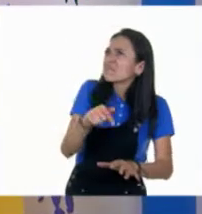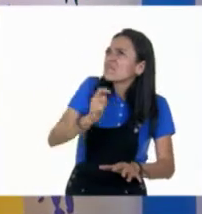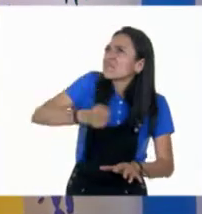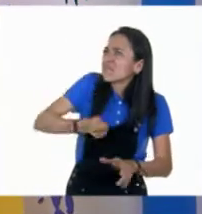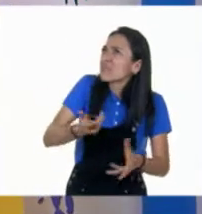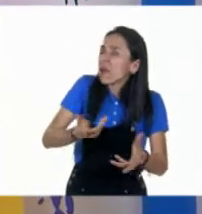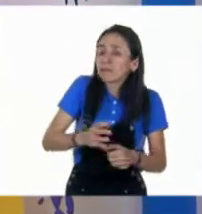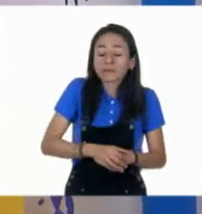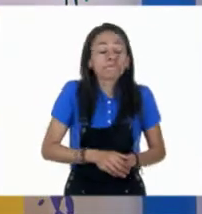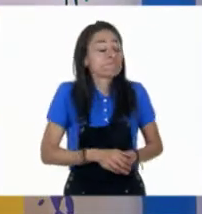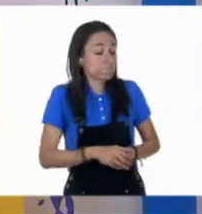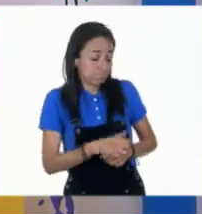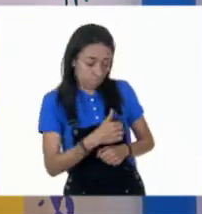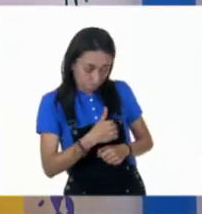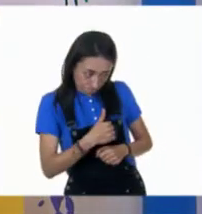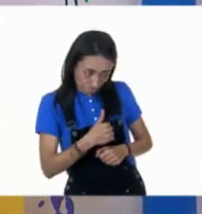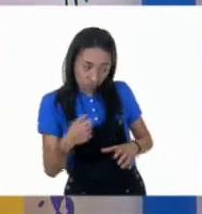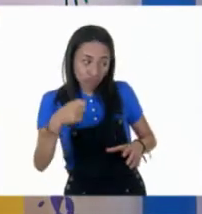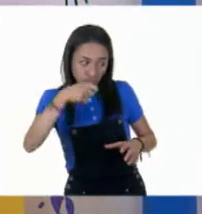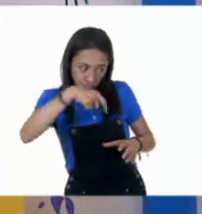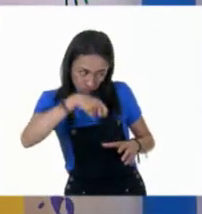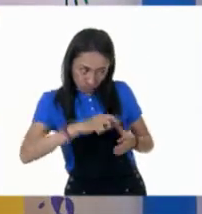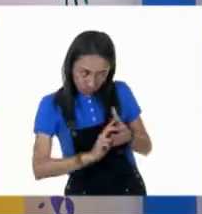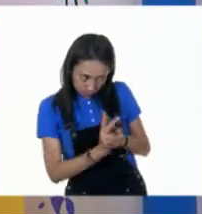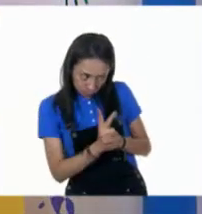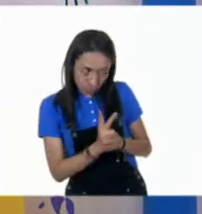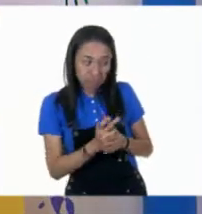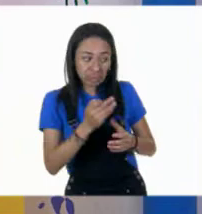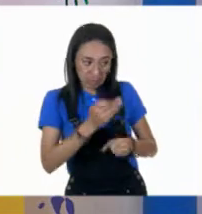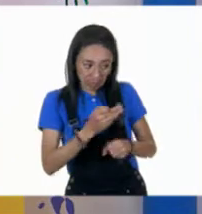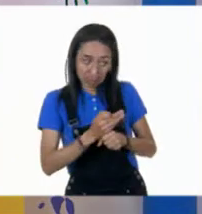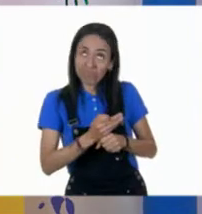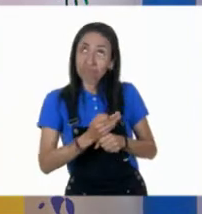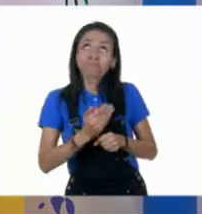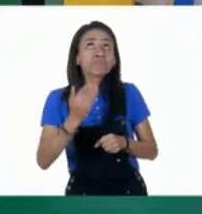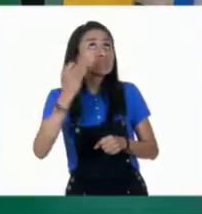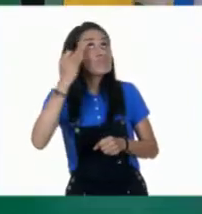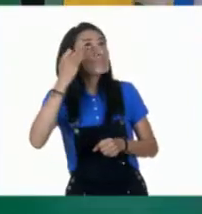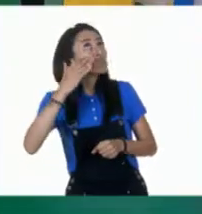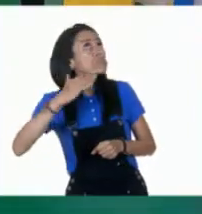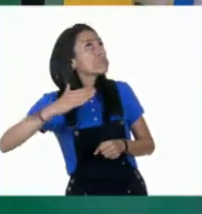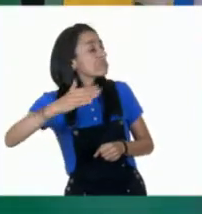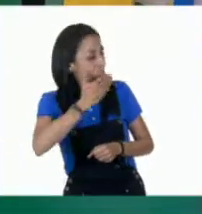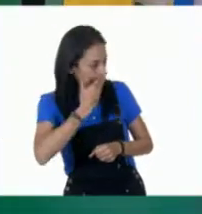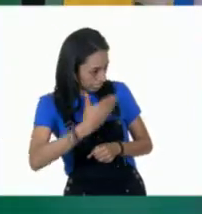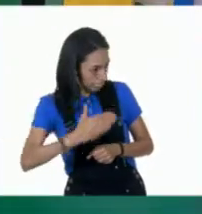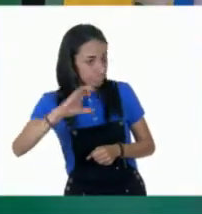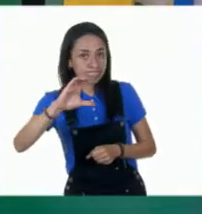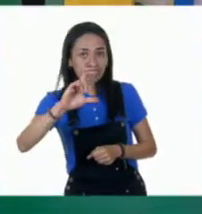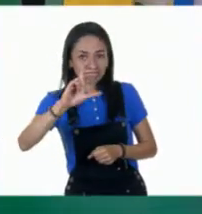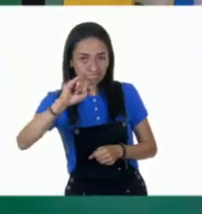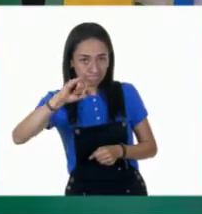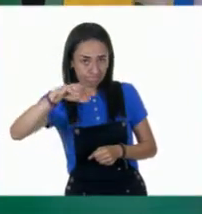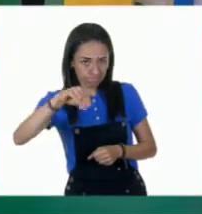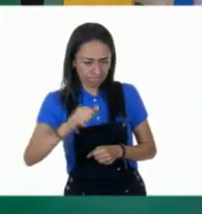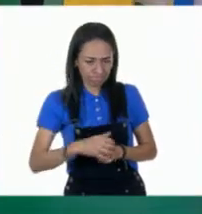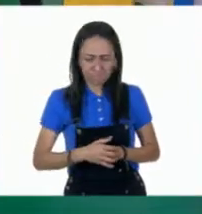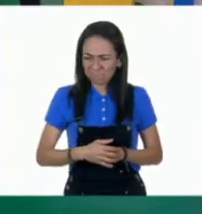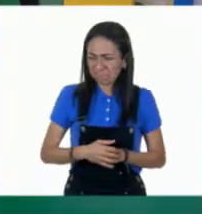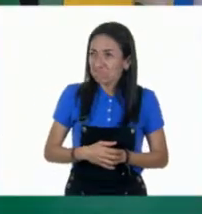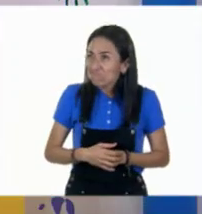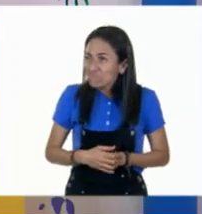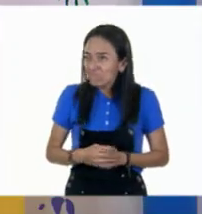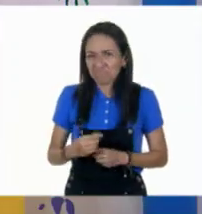es que estoy sembrando porque hace buen clima. Ah. Yo no había entendido muy bien lo del clima. Después me dijo,